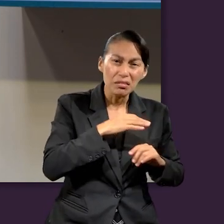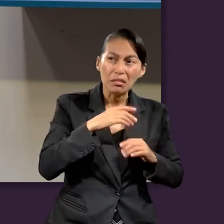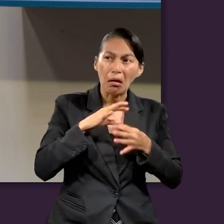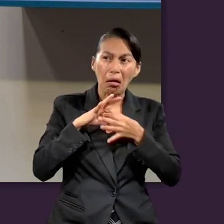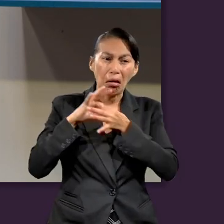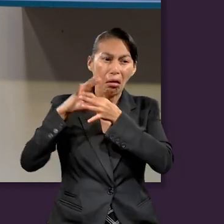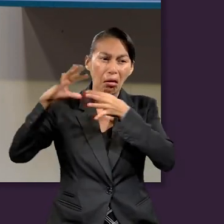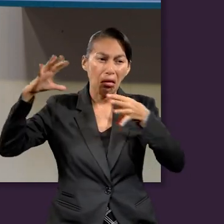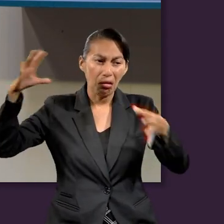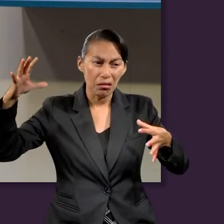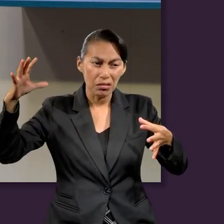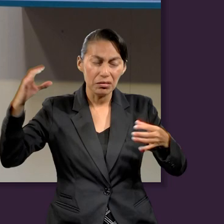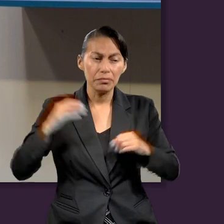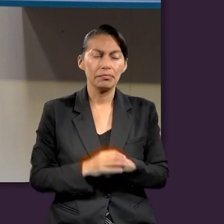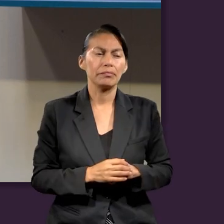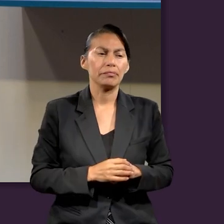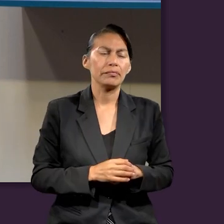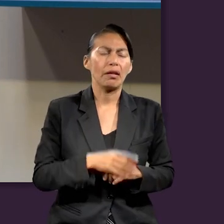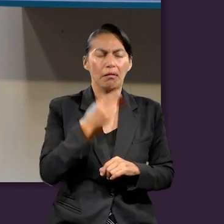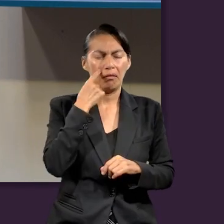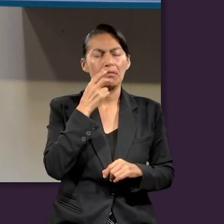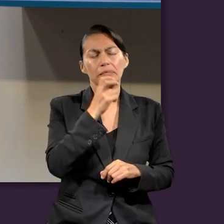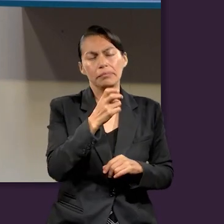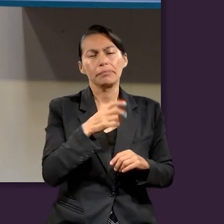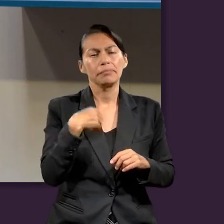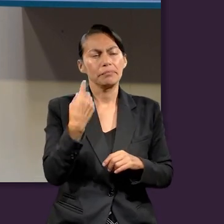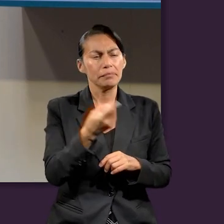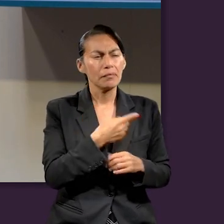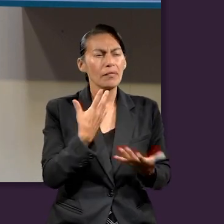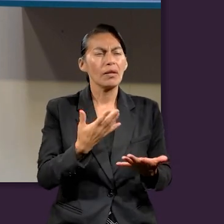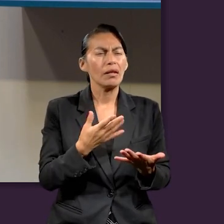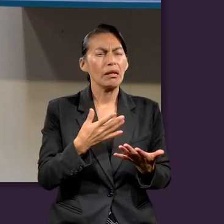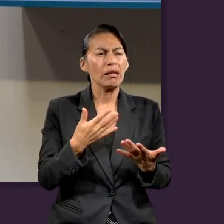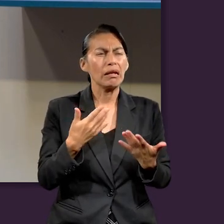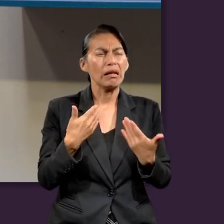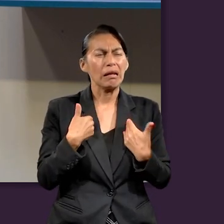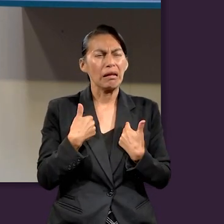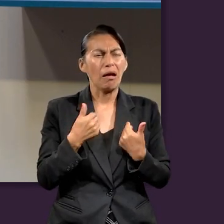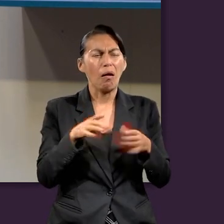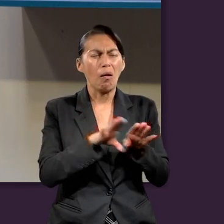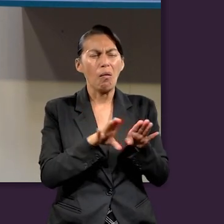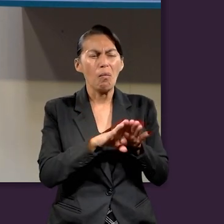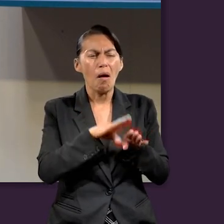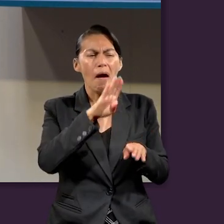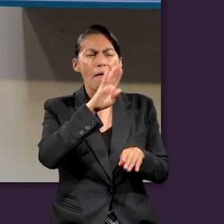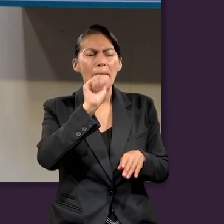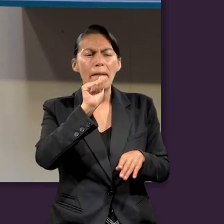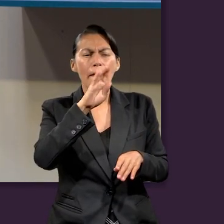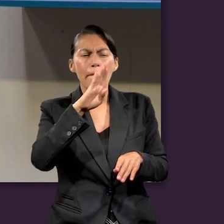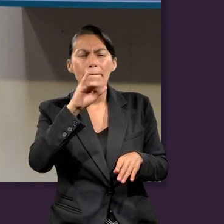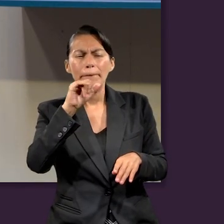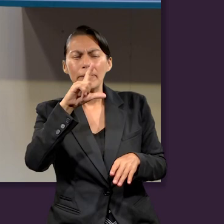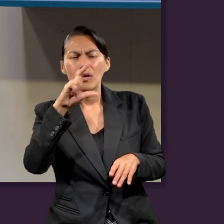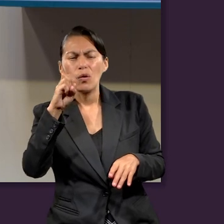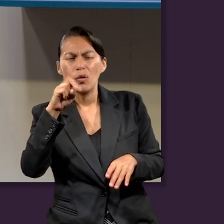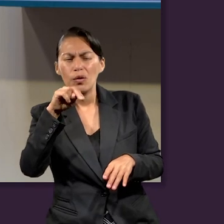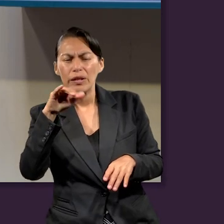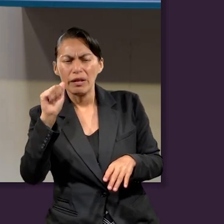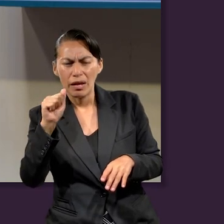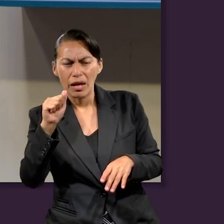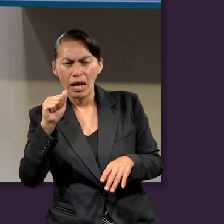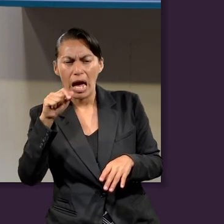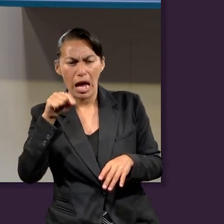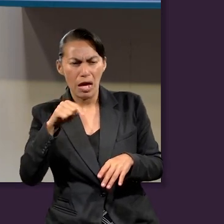esa es la guerra de la cual estamos hablando. De hecho, me llama mucho la atención el término Babilonia. Babilonia, cabe